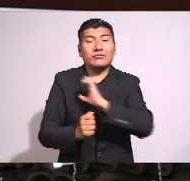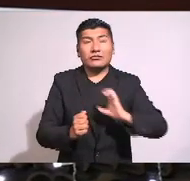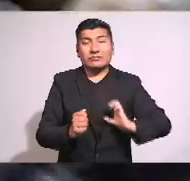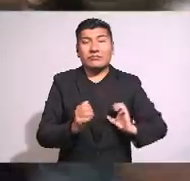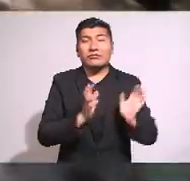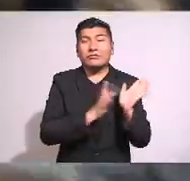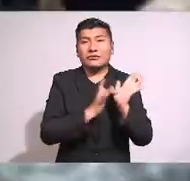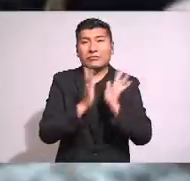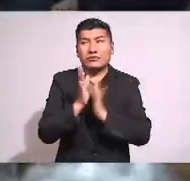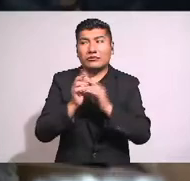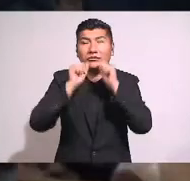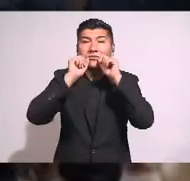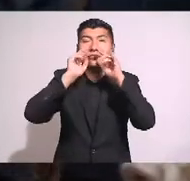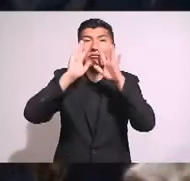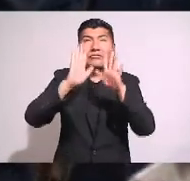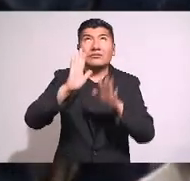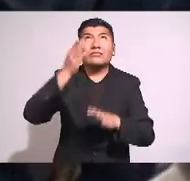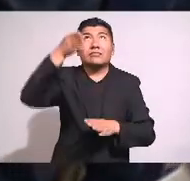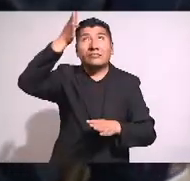Jesús.